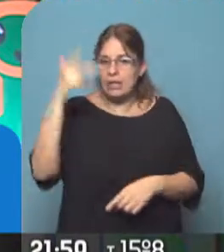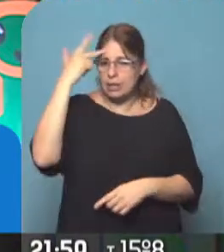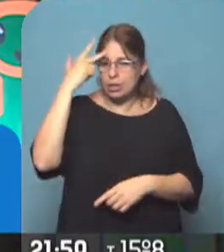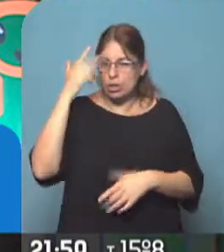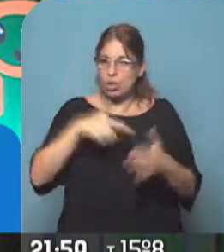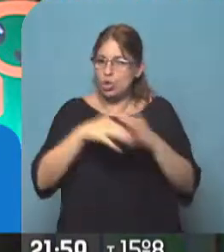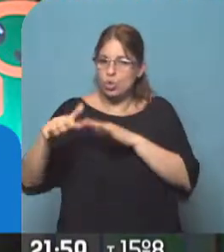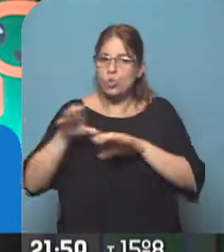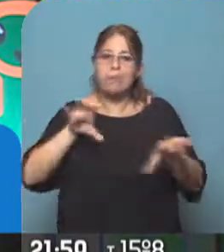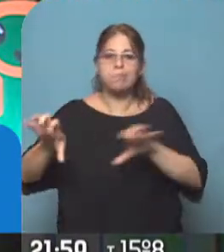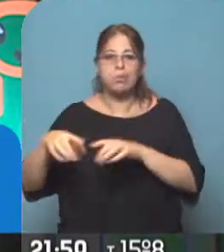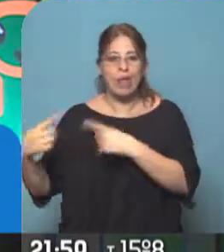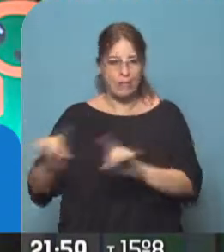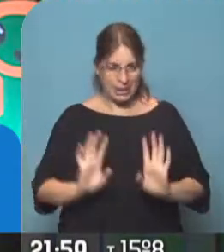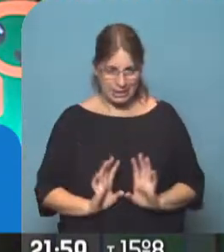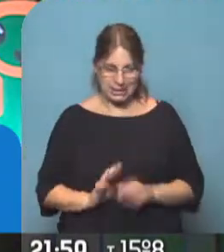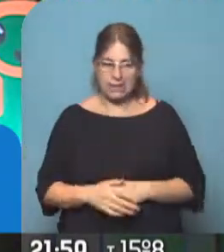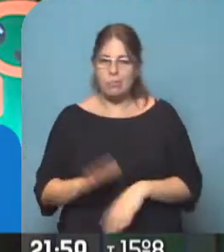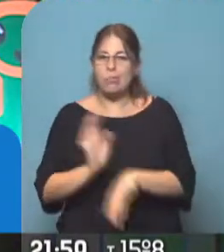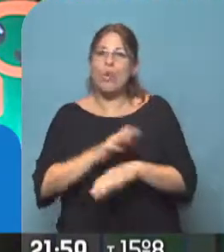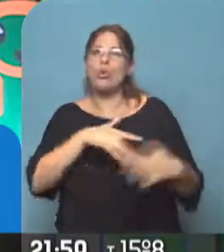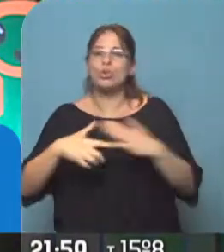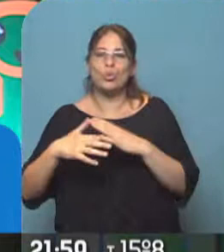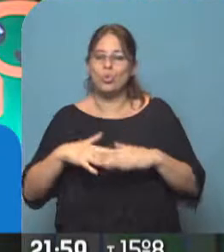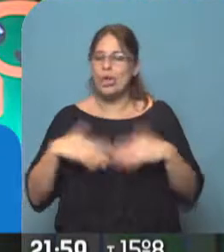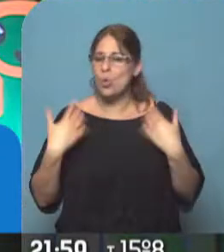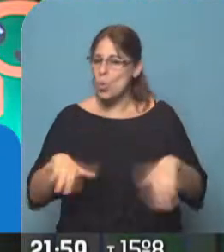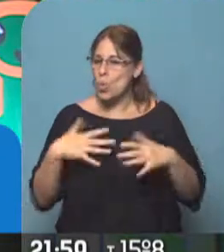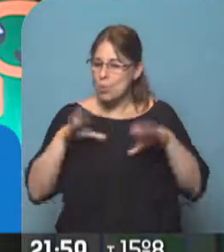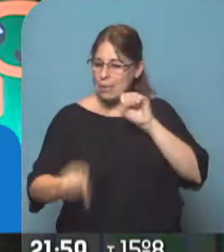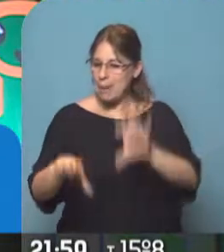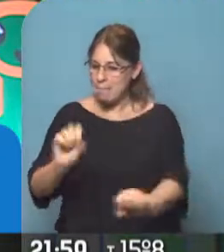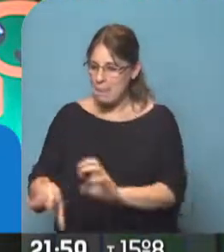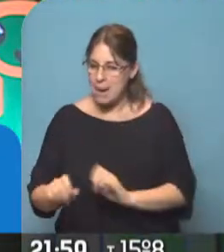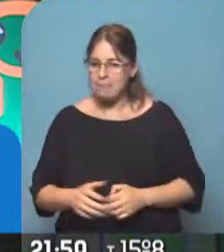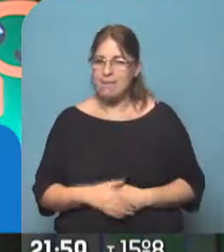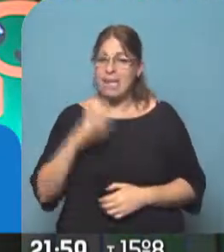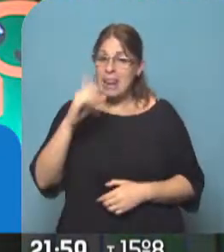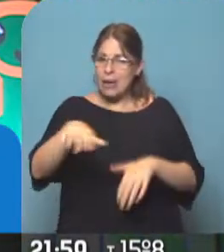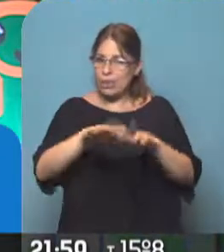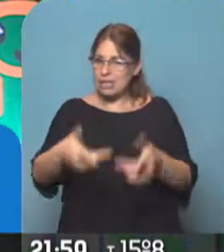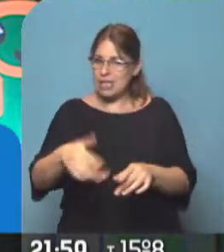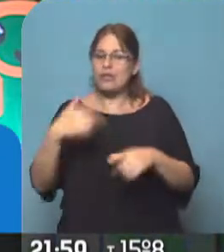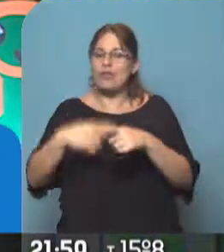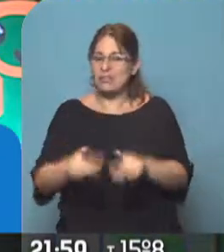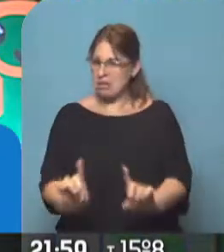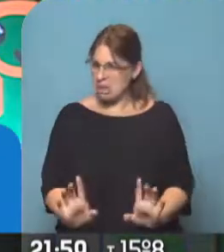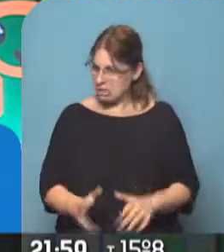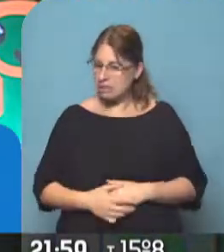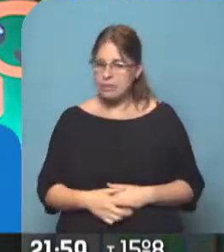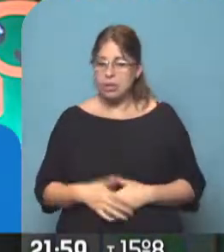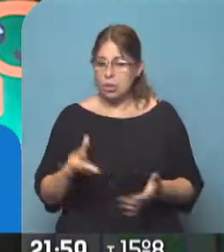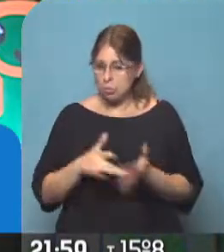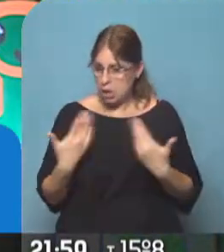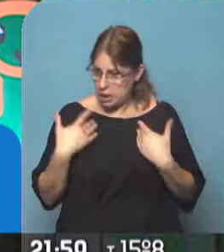es prácticamente que tenemos toda la ciudad copada con el, digamos, nadie está muy lejos de algún escenario del festival. Y